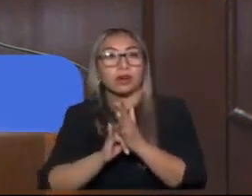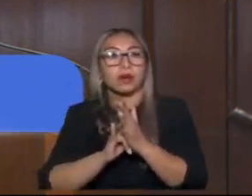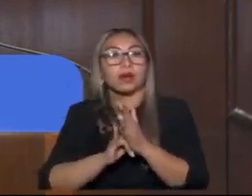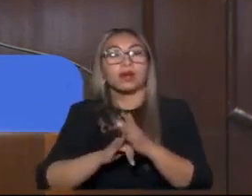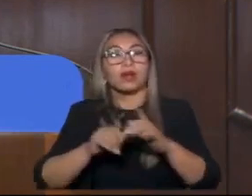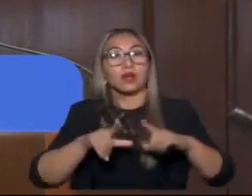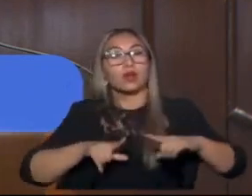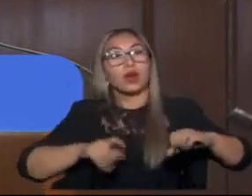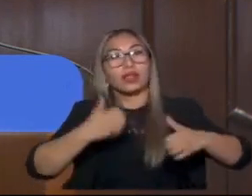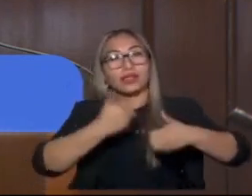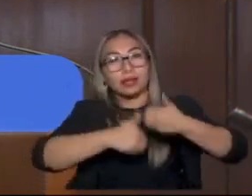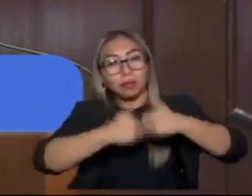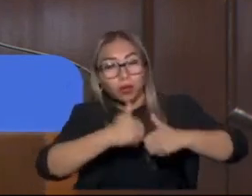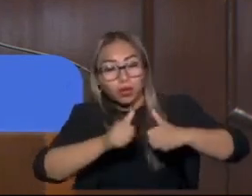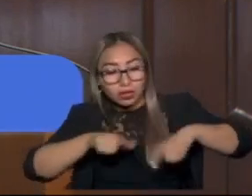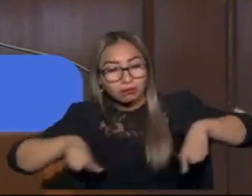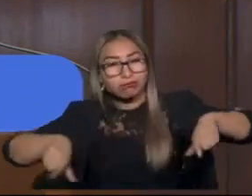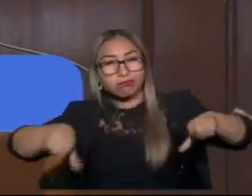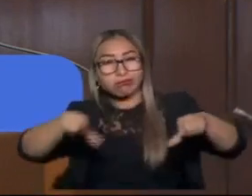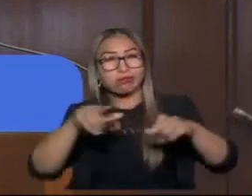Estadio Juan Demóstenes Arosemena,